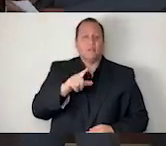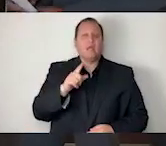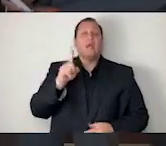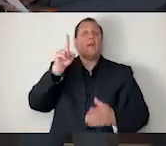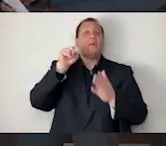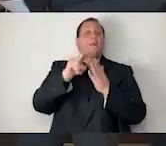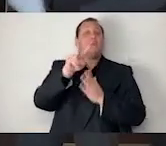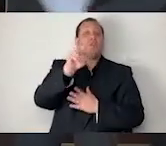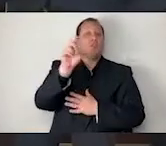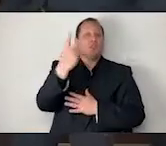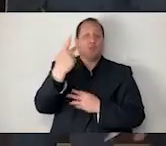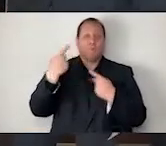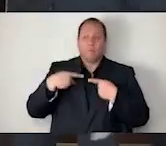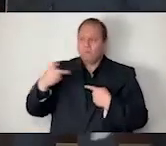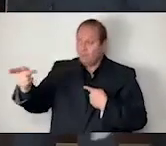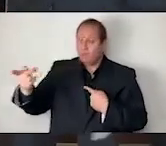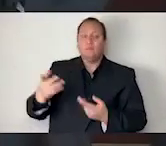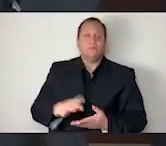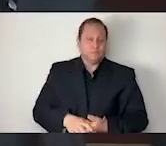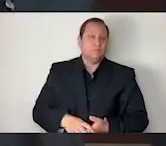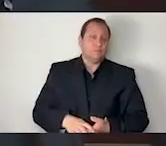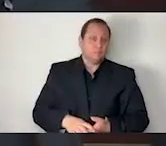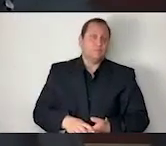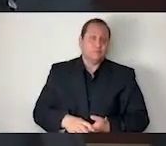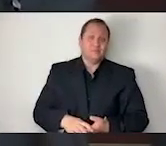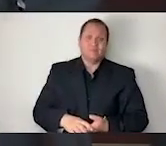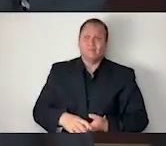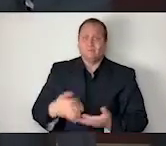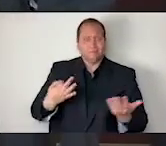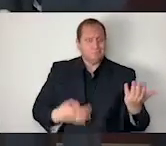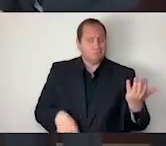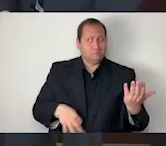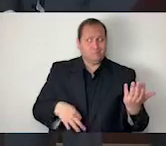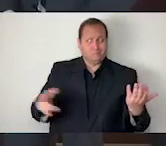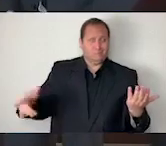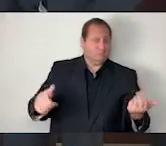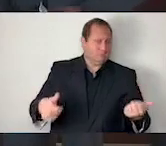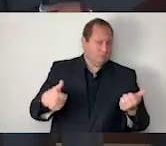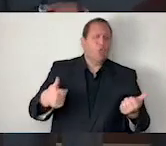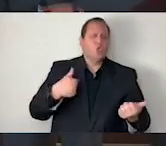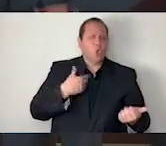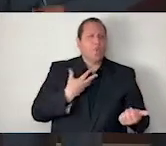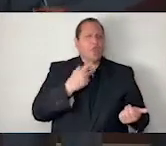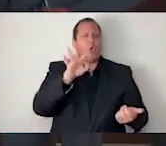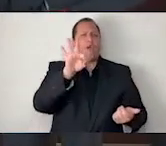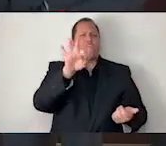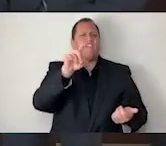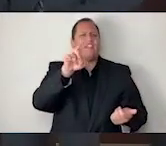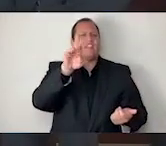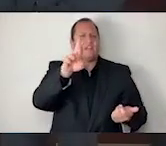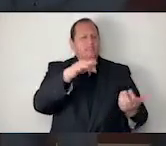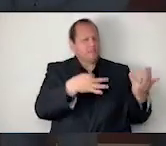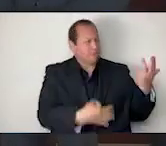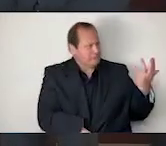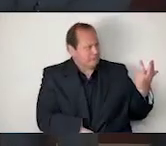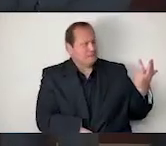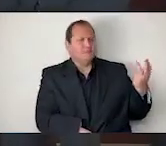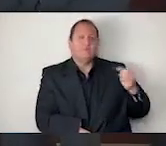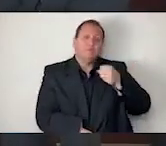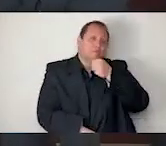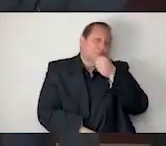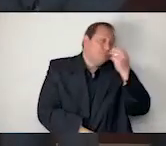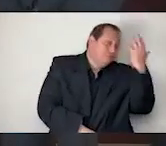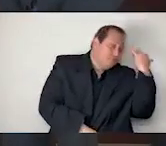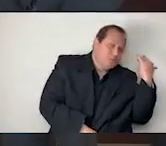231 empleados fíjate de entender hacer muy buenas guitarras aunque de hecho yo tengo una guitarra fender y ya está viejita